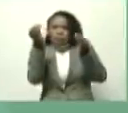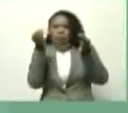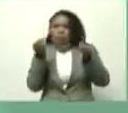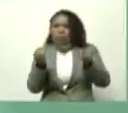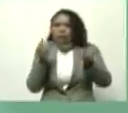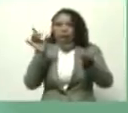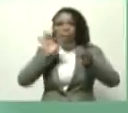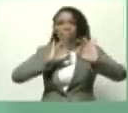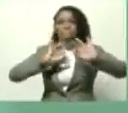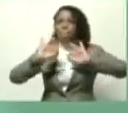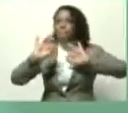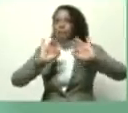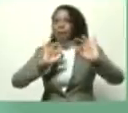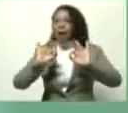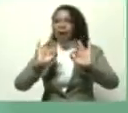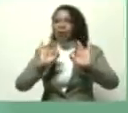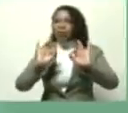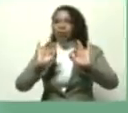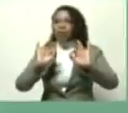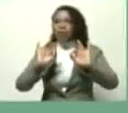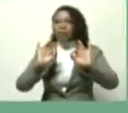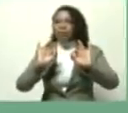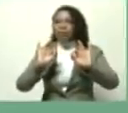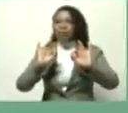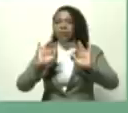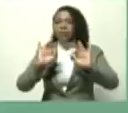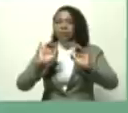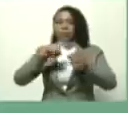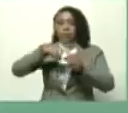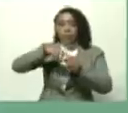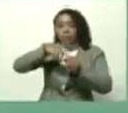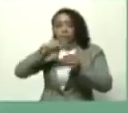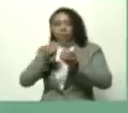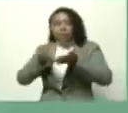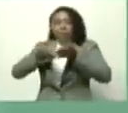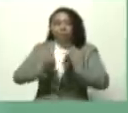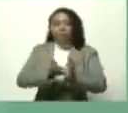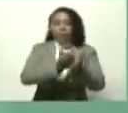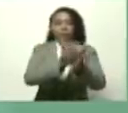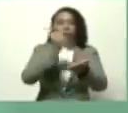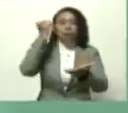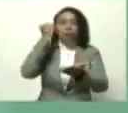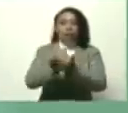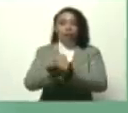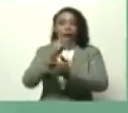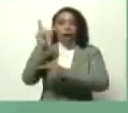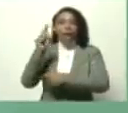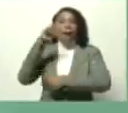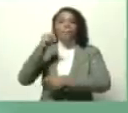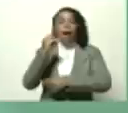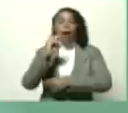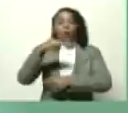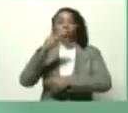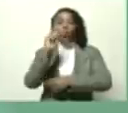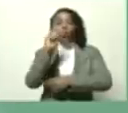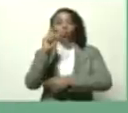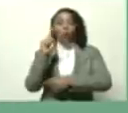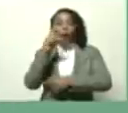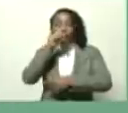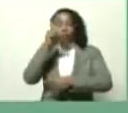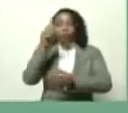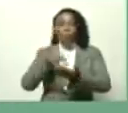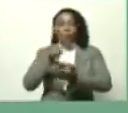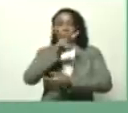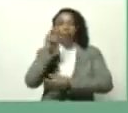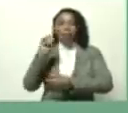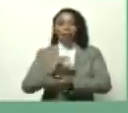estaba preparándose el desembarco homicida en Macuto el 3 de mayo del año